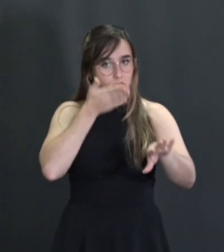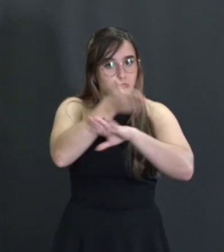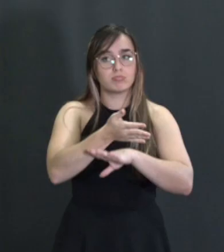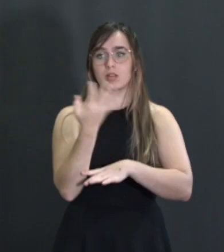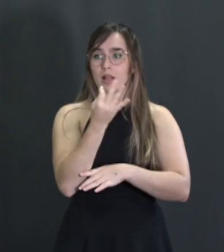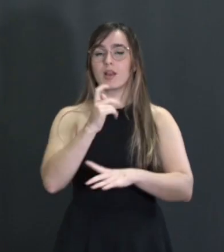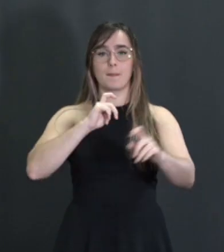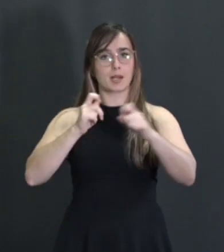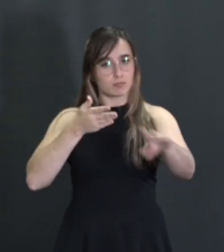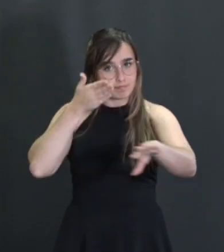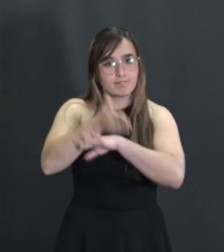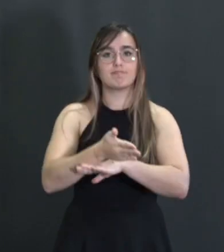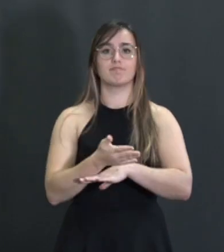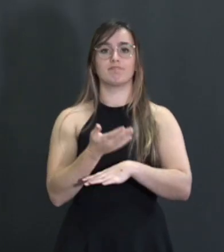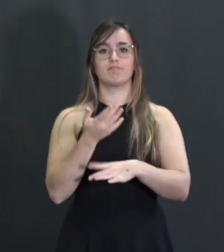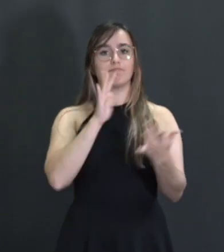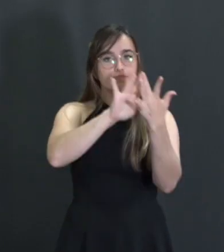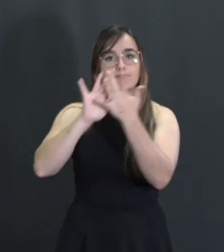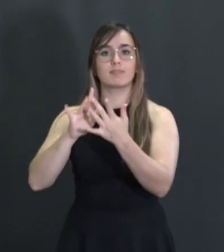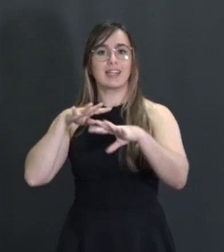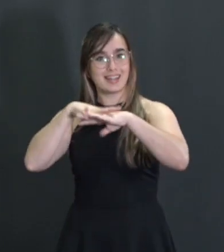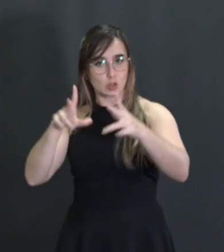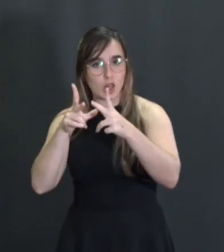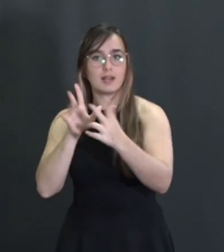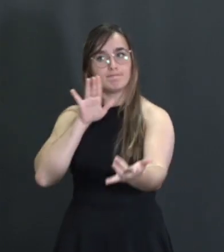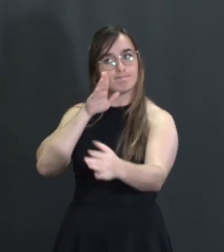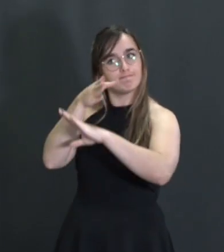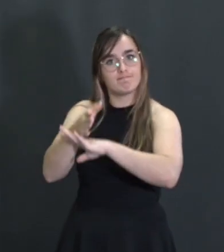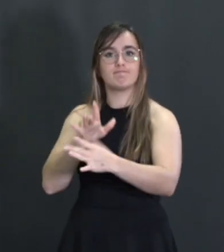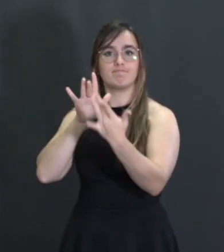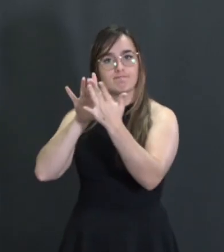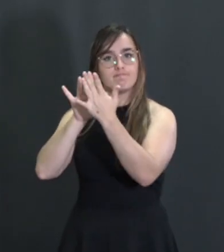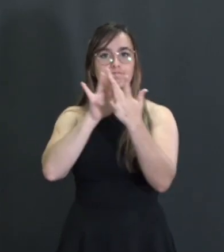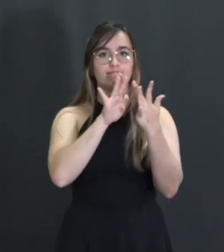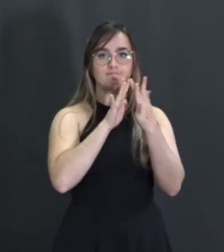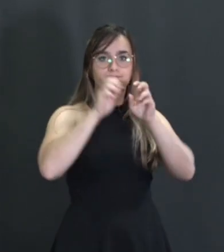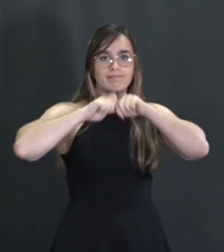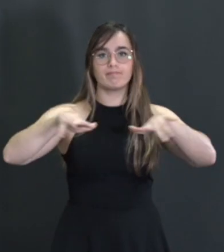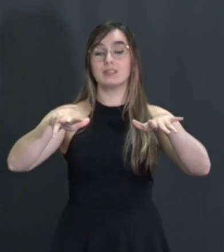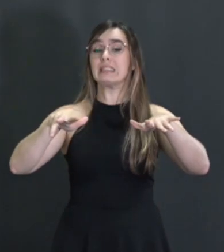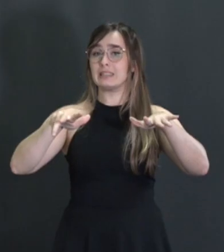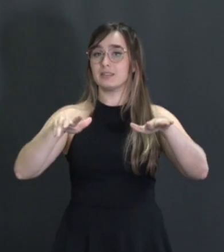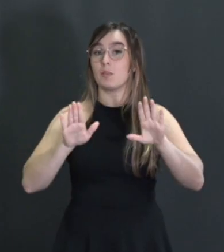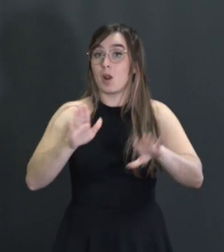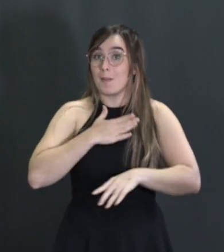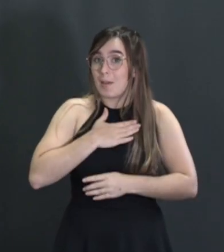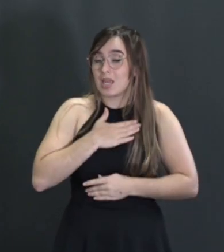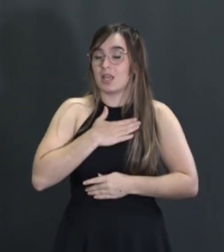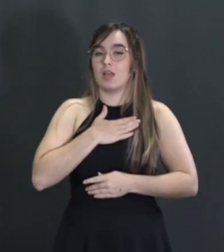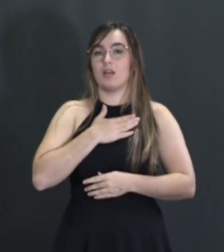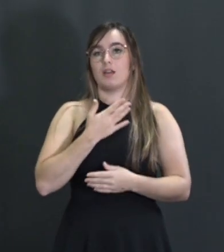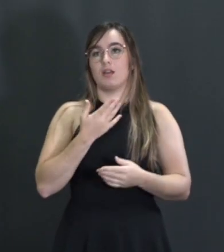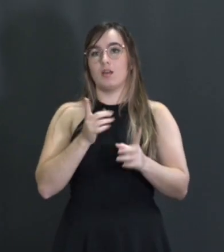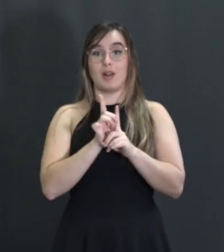los periódicos, hay que ir a las redes sociales. Pero para mí, en esta experiencia